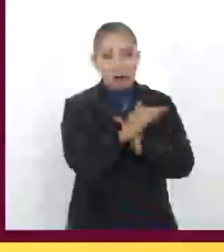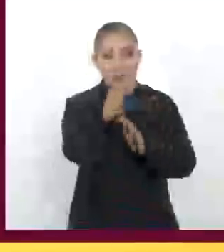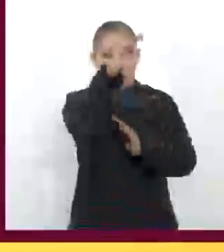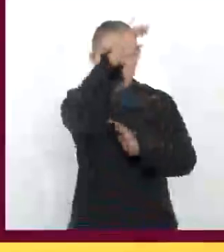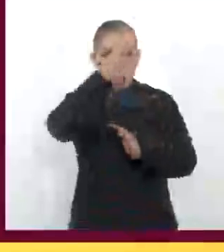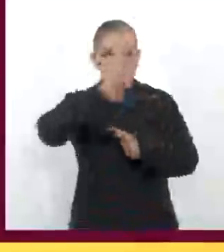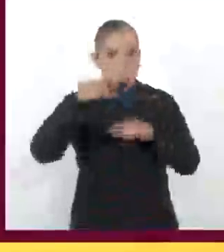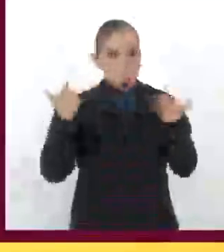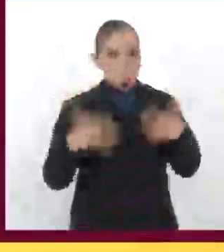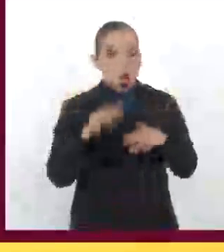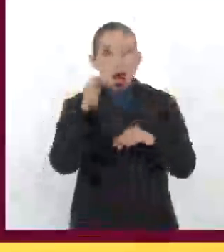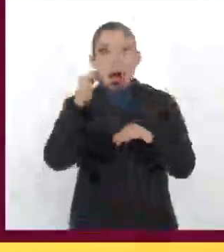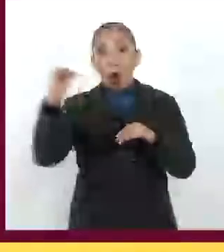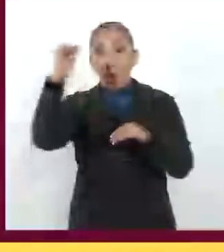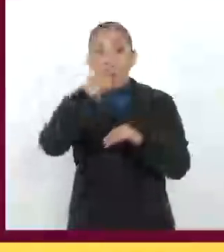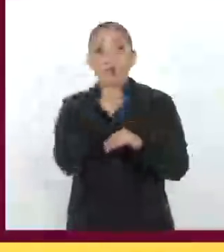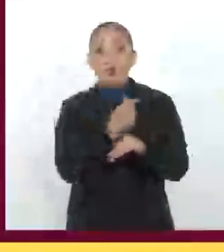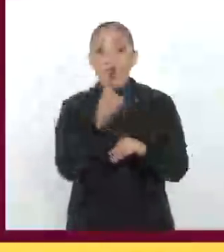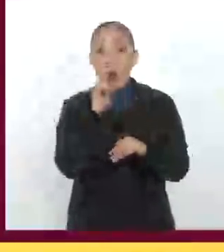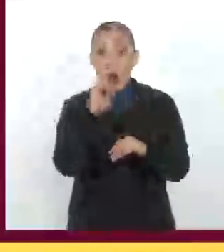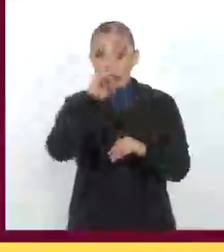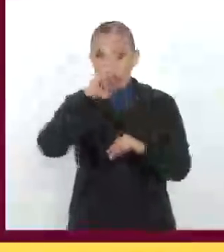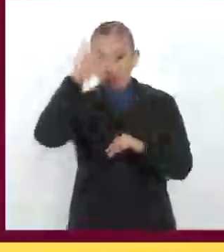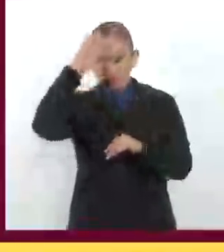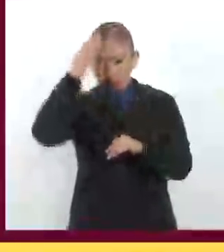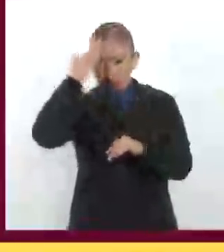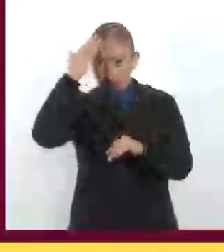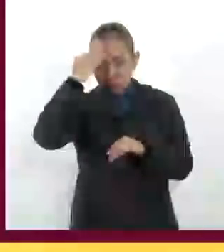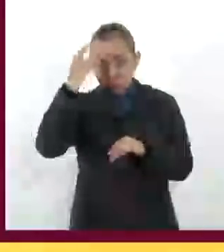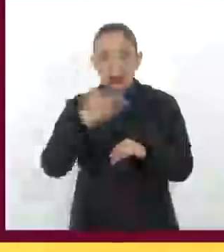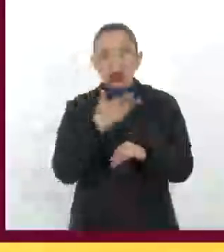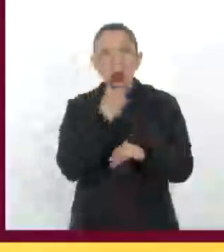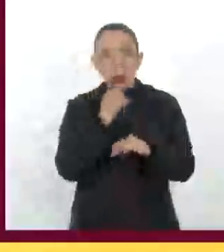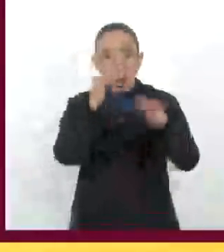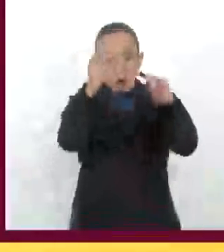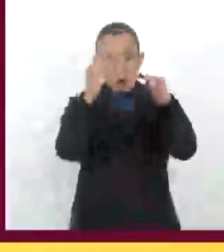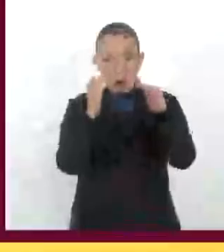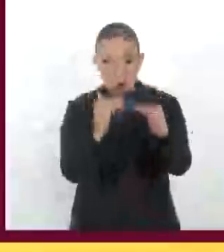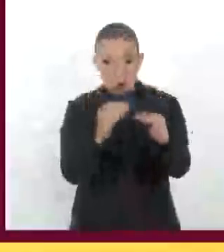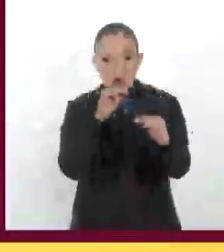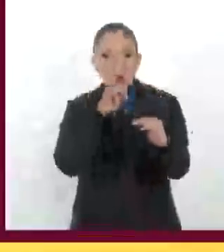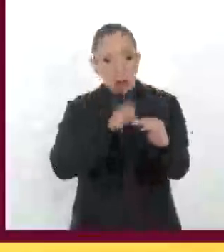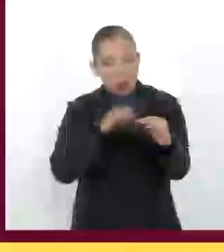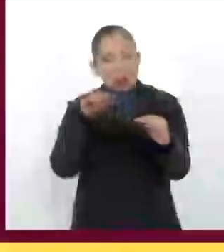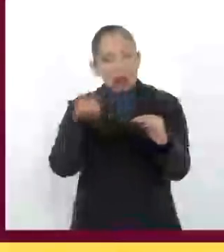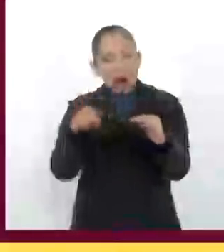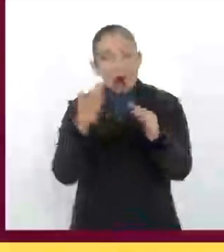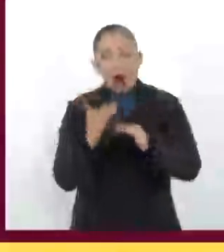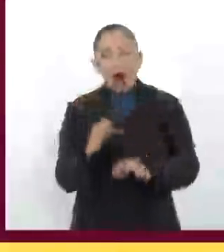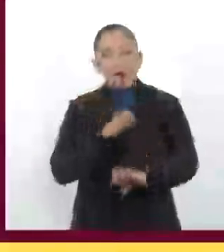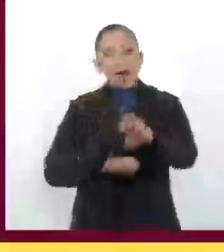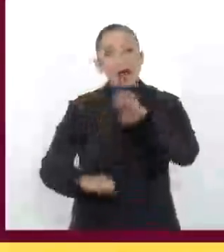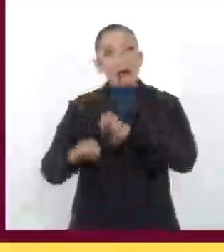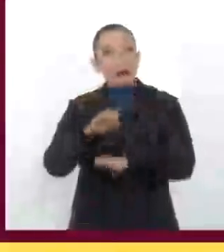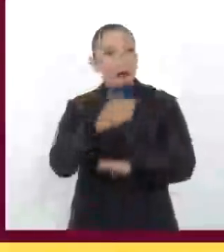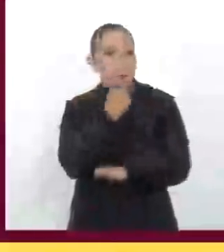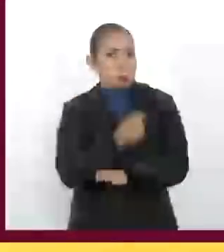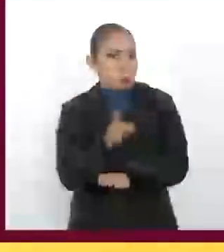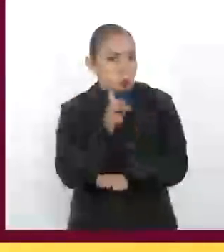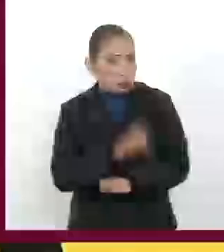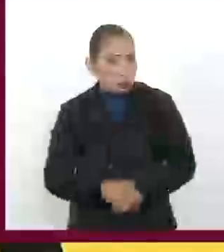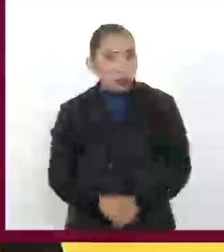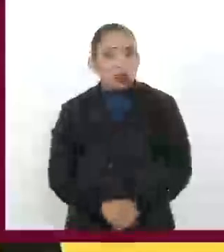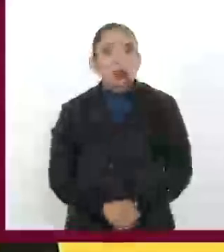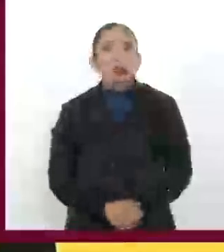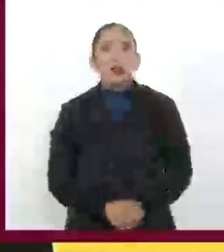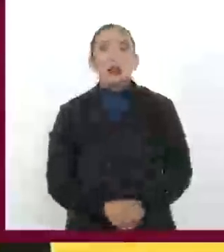ser altas funcionarias o altos funcionarios, funcionarias o funcionarios y empleadas o